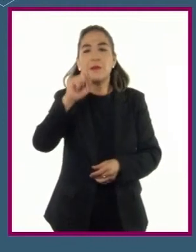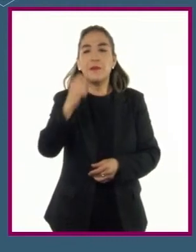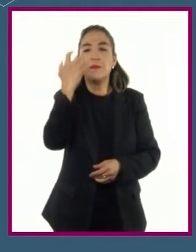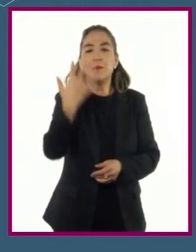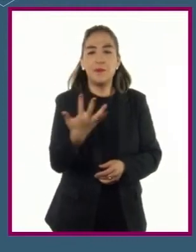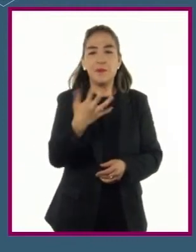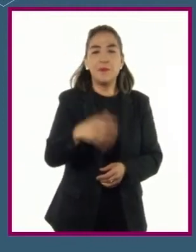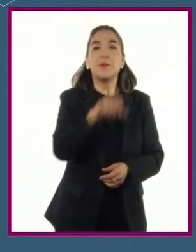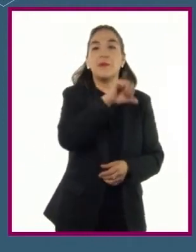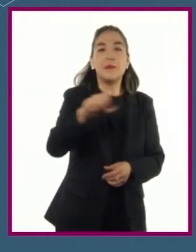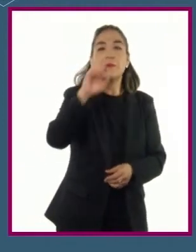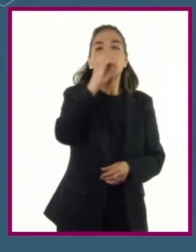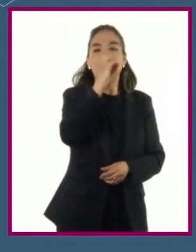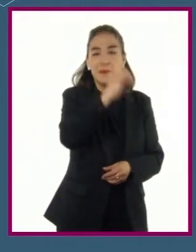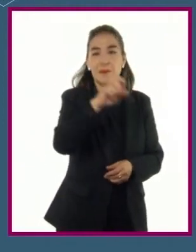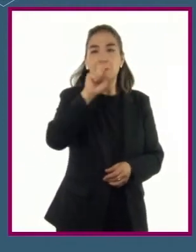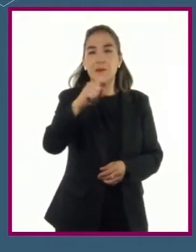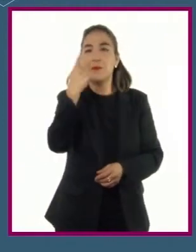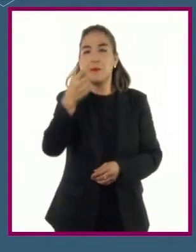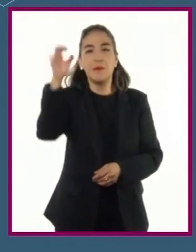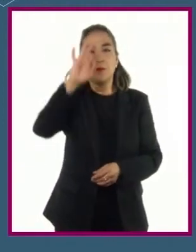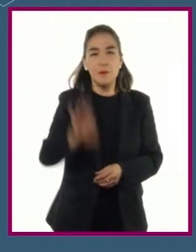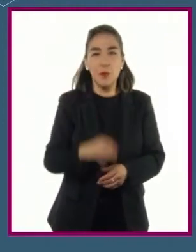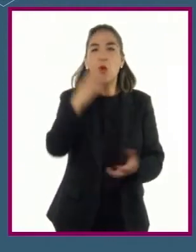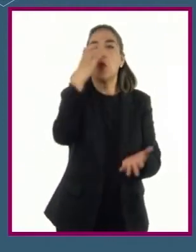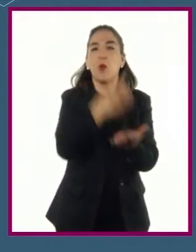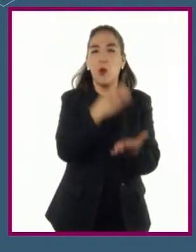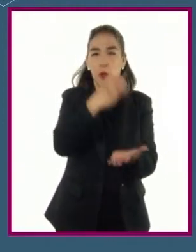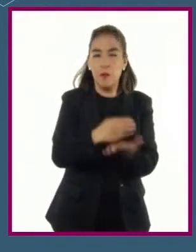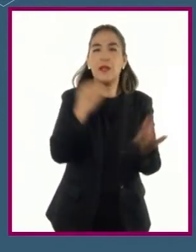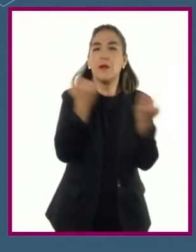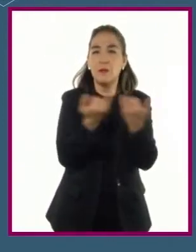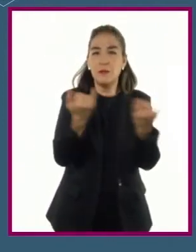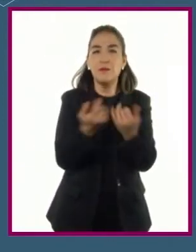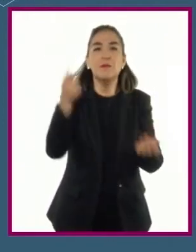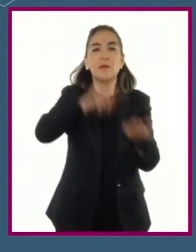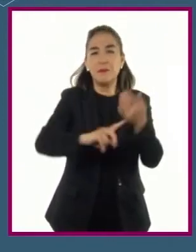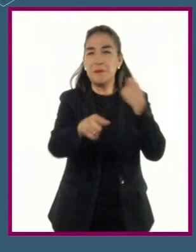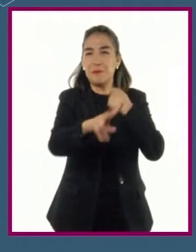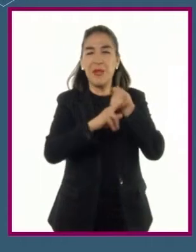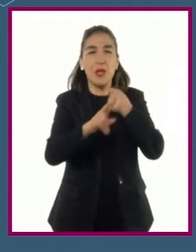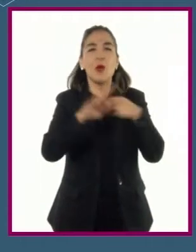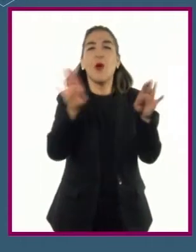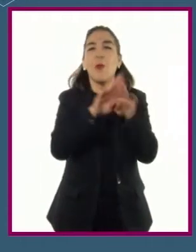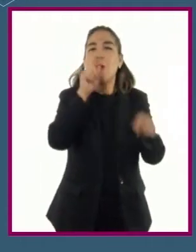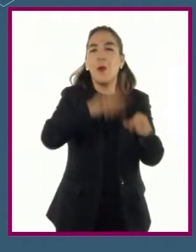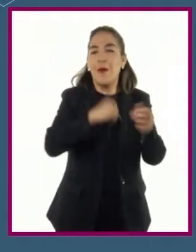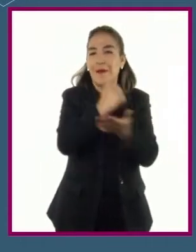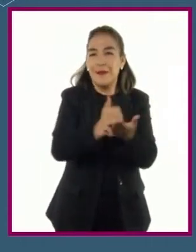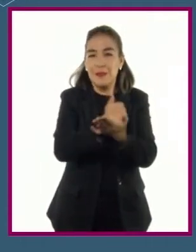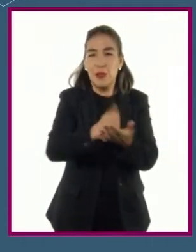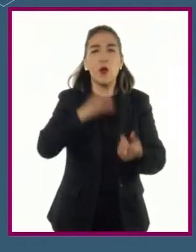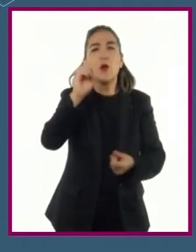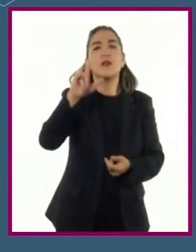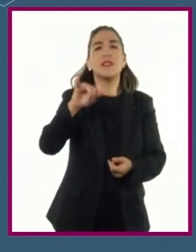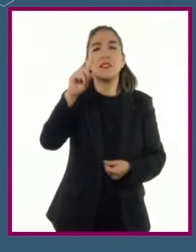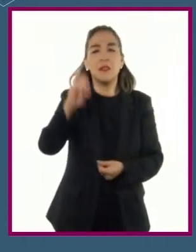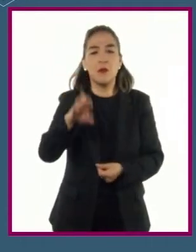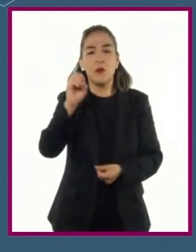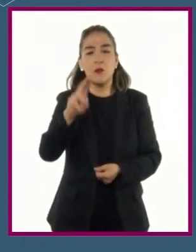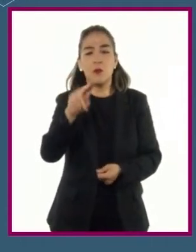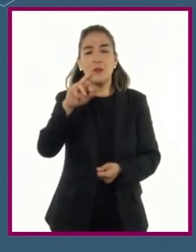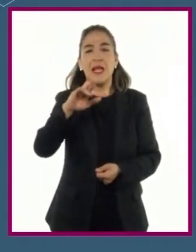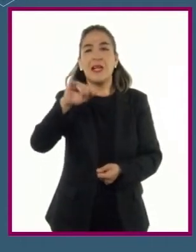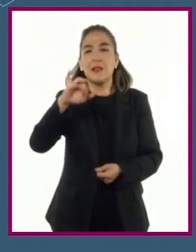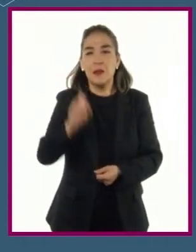0.025 a 0.1% y de cobre, imprimen al cristal un color azul. El óxido de uranio en